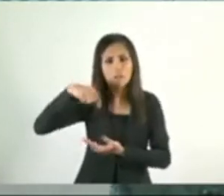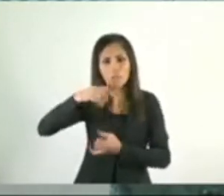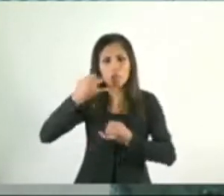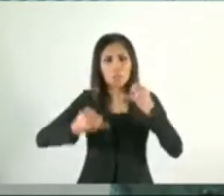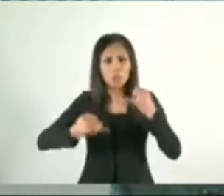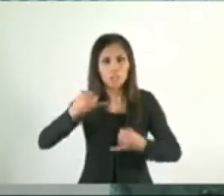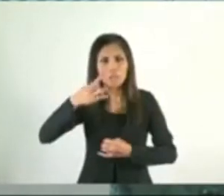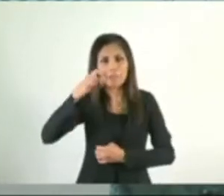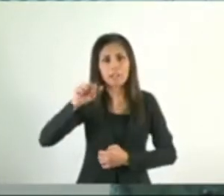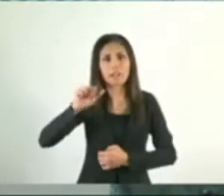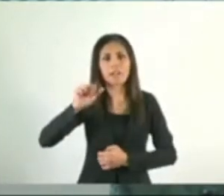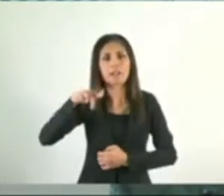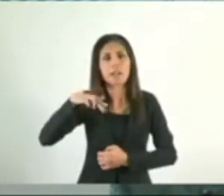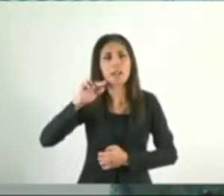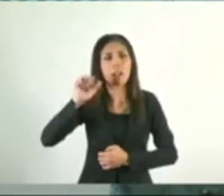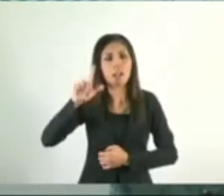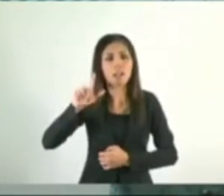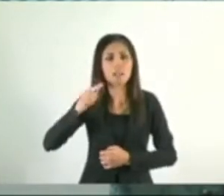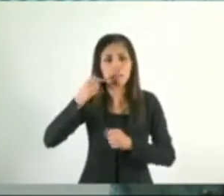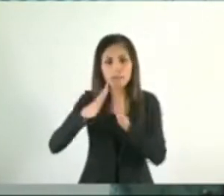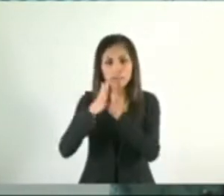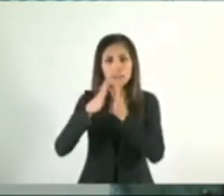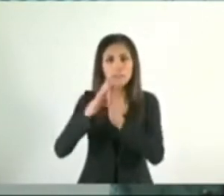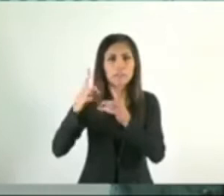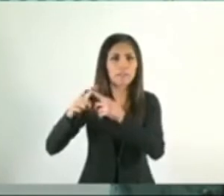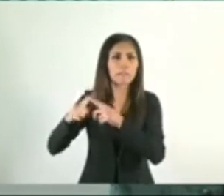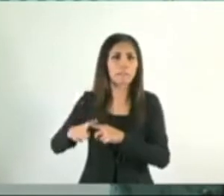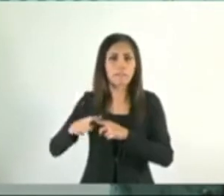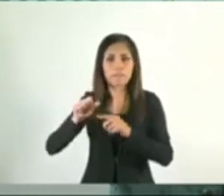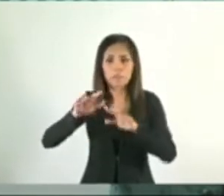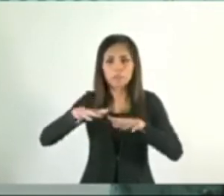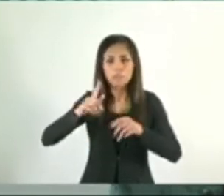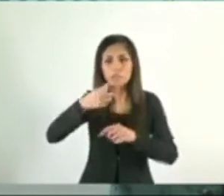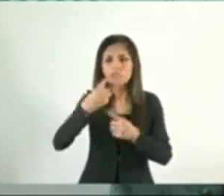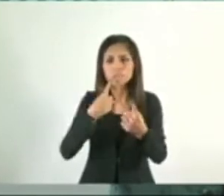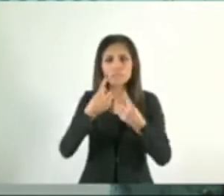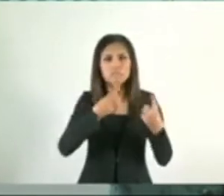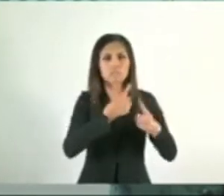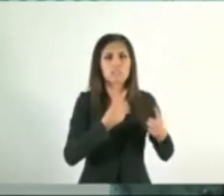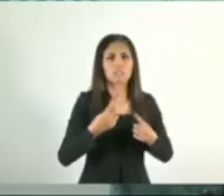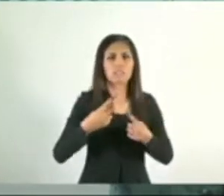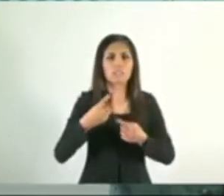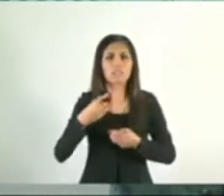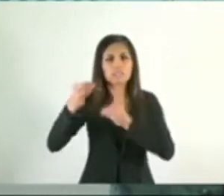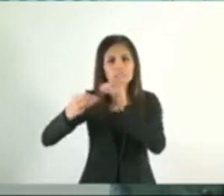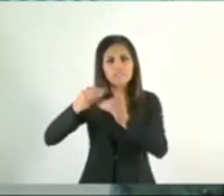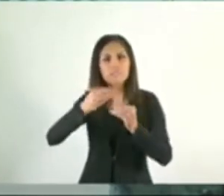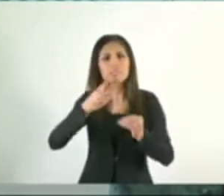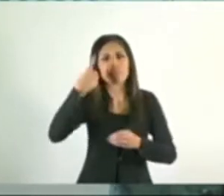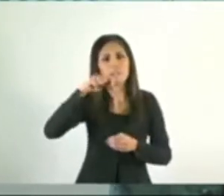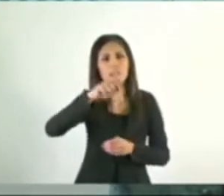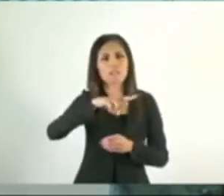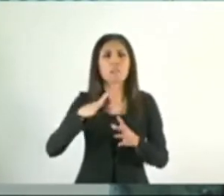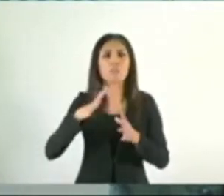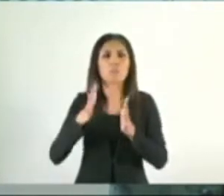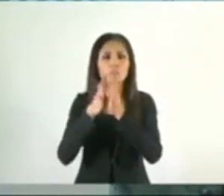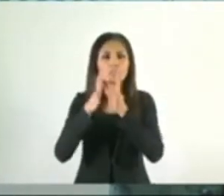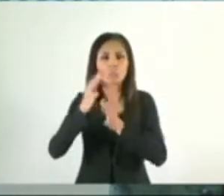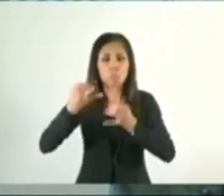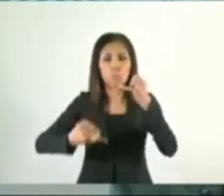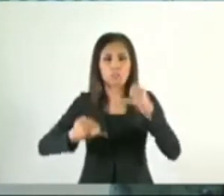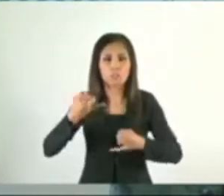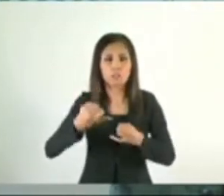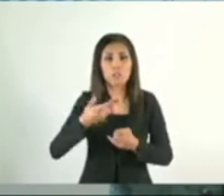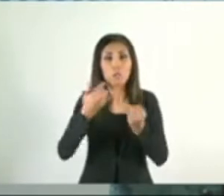Sistema Penal Acusatorio Adversarial participaron en simulaciones de audiencia de debate que forma parte de la capacitación de competencia en juicio. De